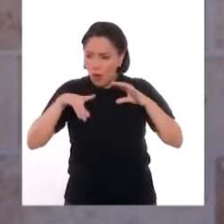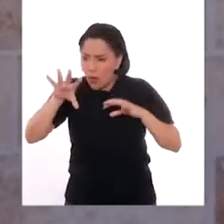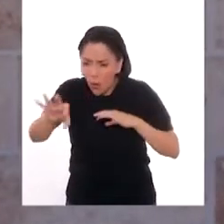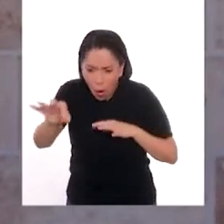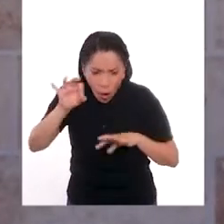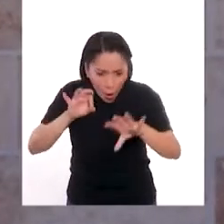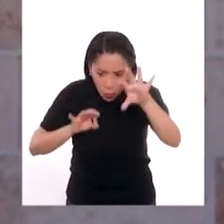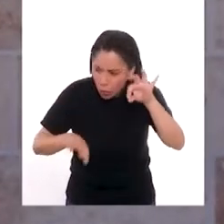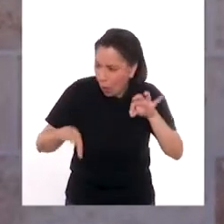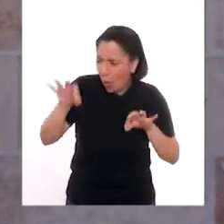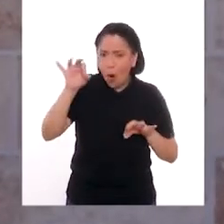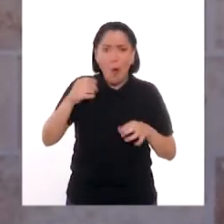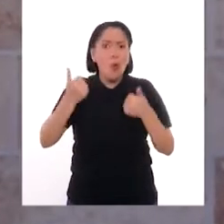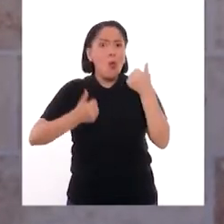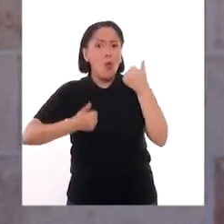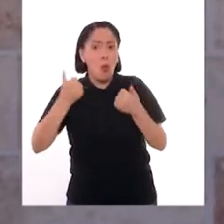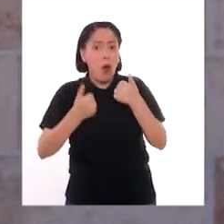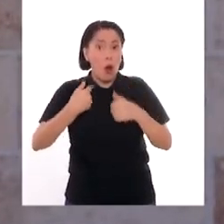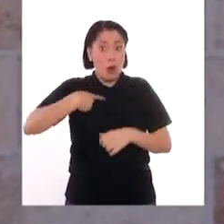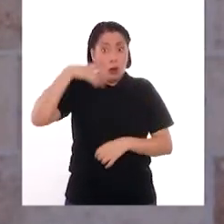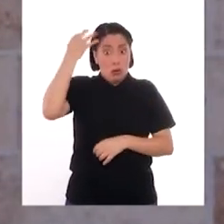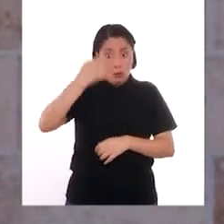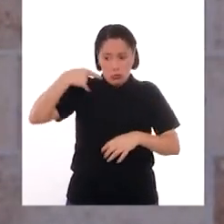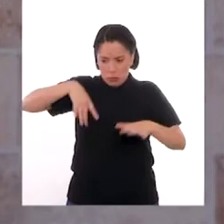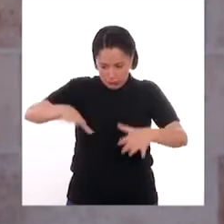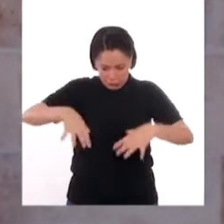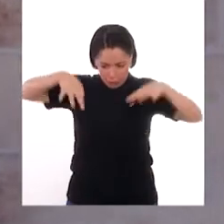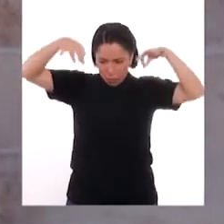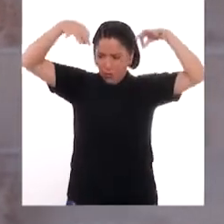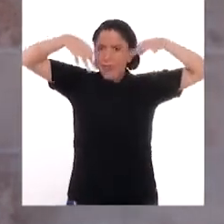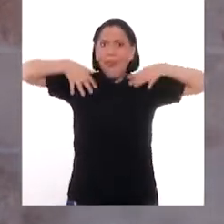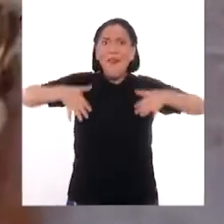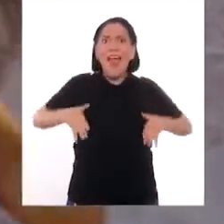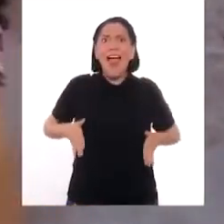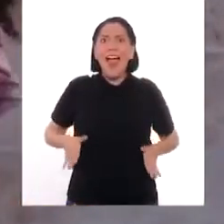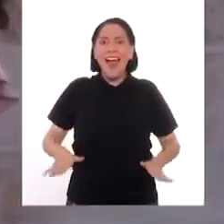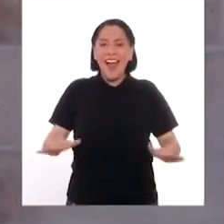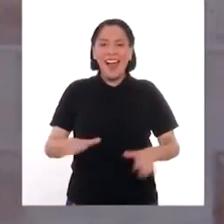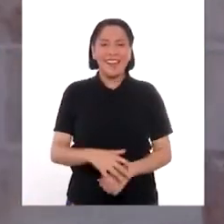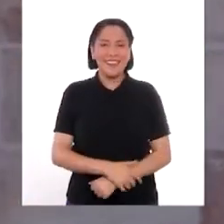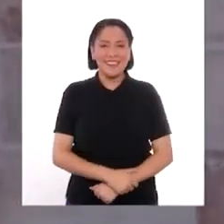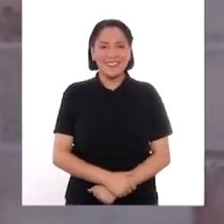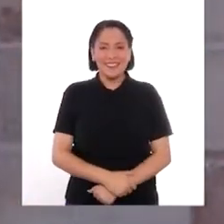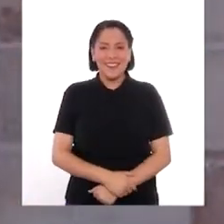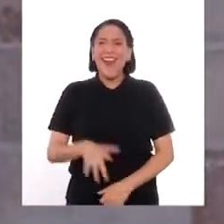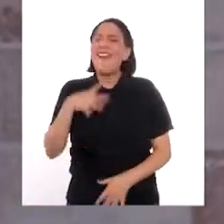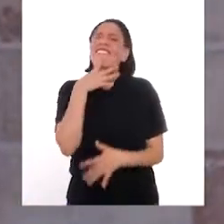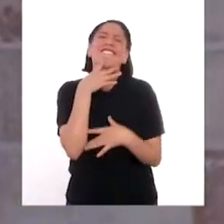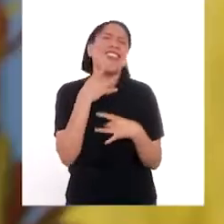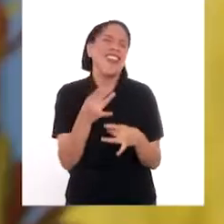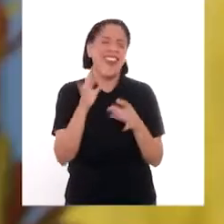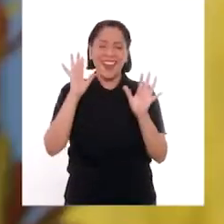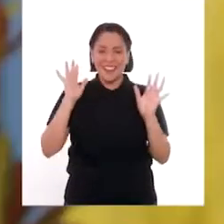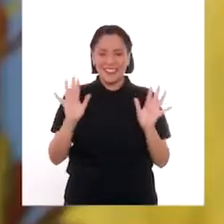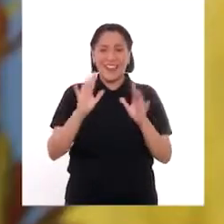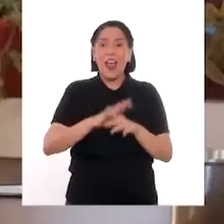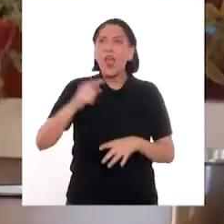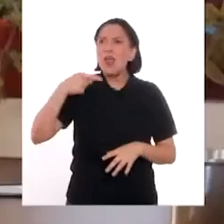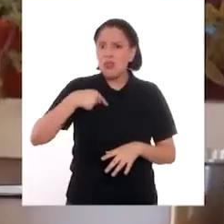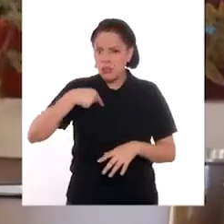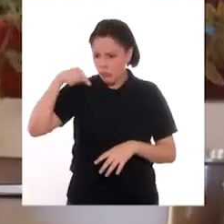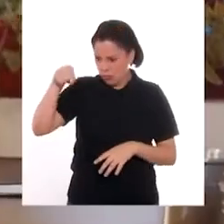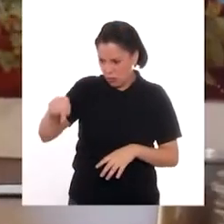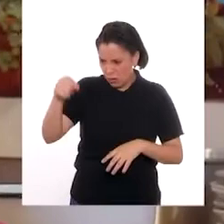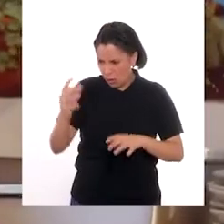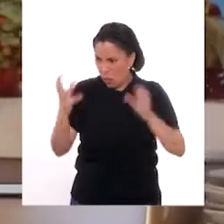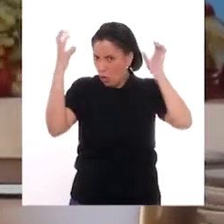escogemos algunos de los objetos de utilería. Yo creo que puedo utilizar este vestido. Me encanta. Y